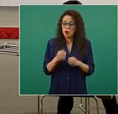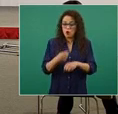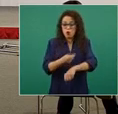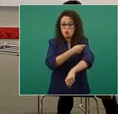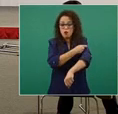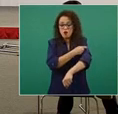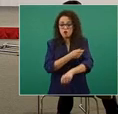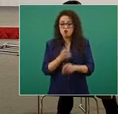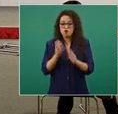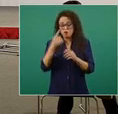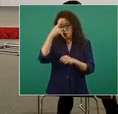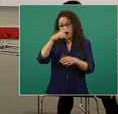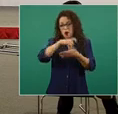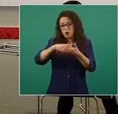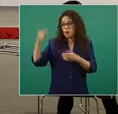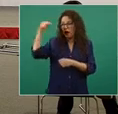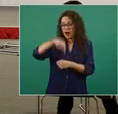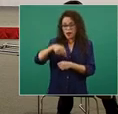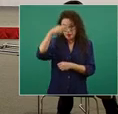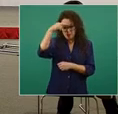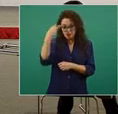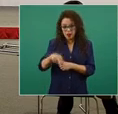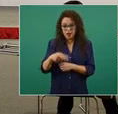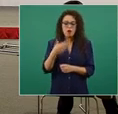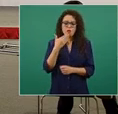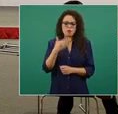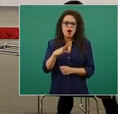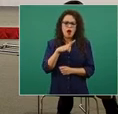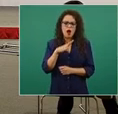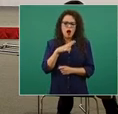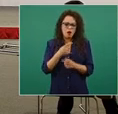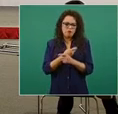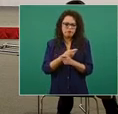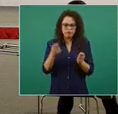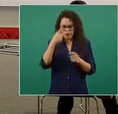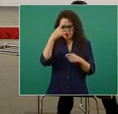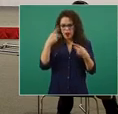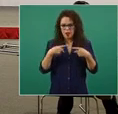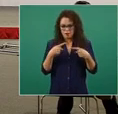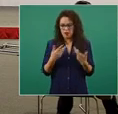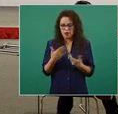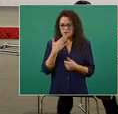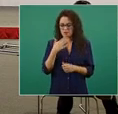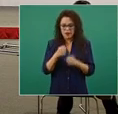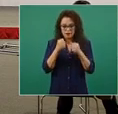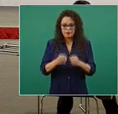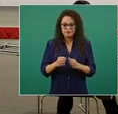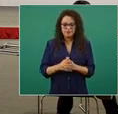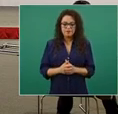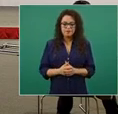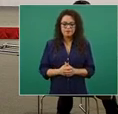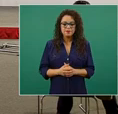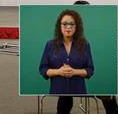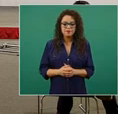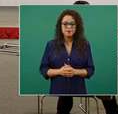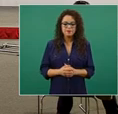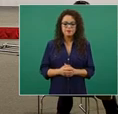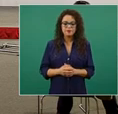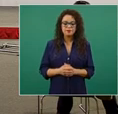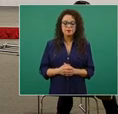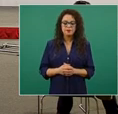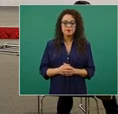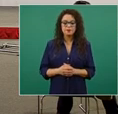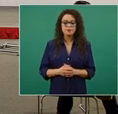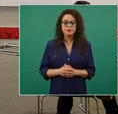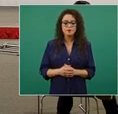adquirido para México están brindando también a la población. Si vemos la siguiente diapositiva, vamos